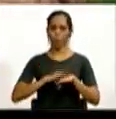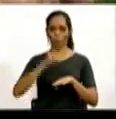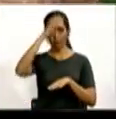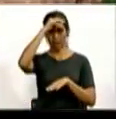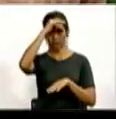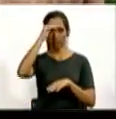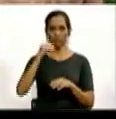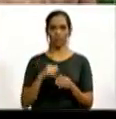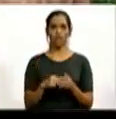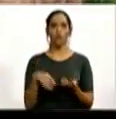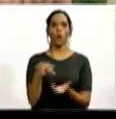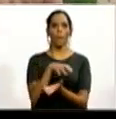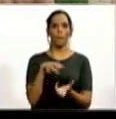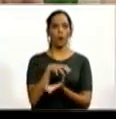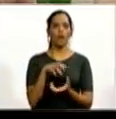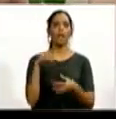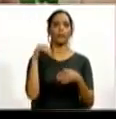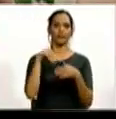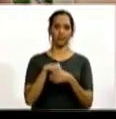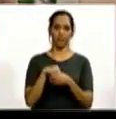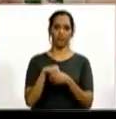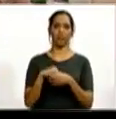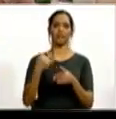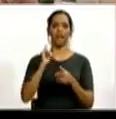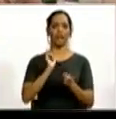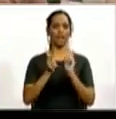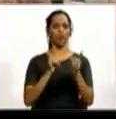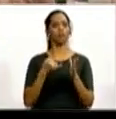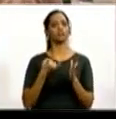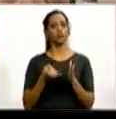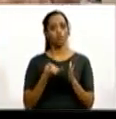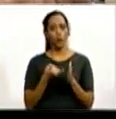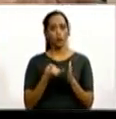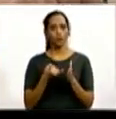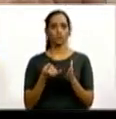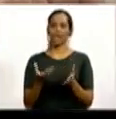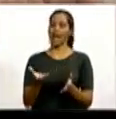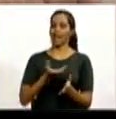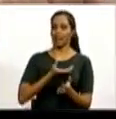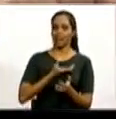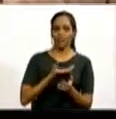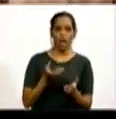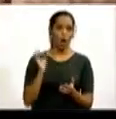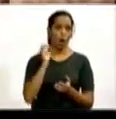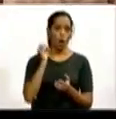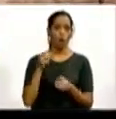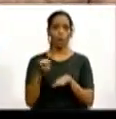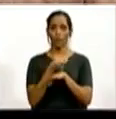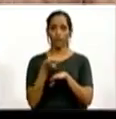un problema interno que hay en alguna institución, sea alcaldía o sea